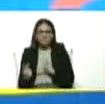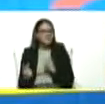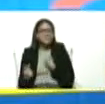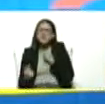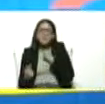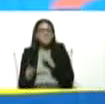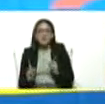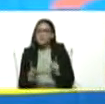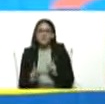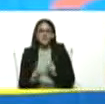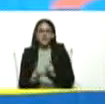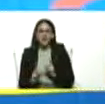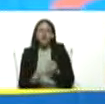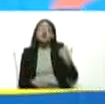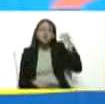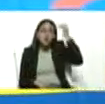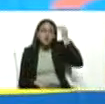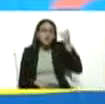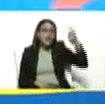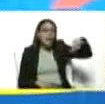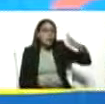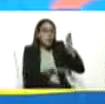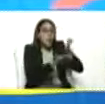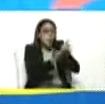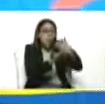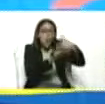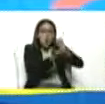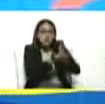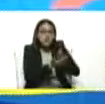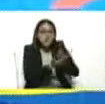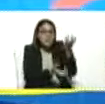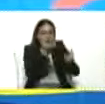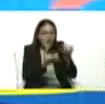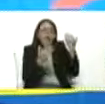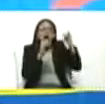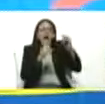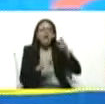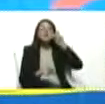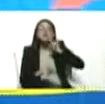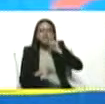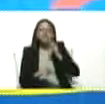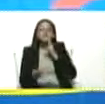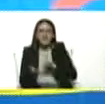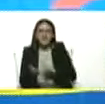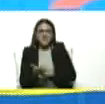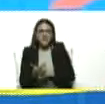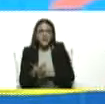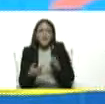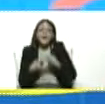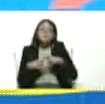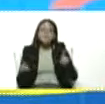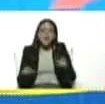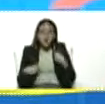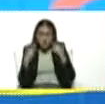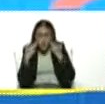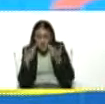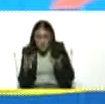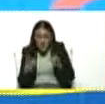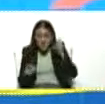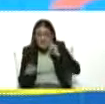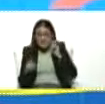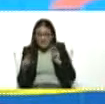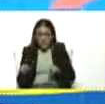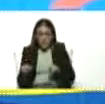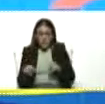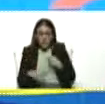Yo sé que a la comida le echan, pero cuando se le pasa la mano, me cuesta, pues, comerme una comida totalmente